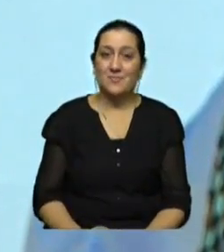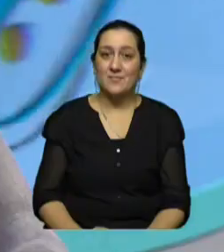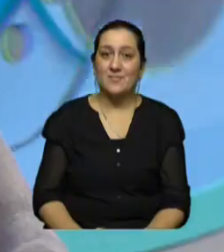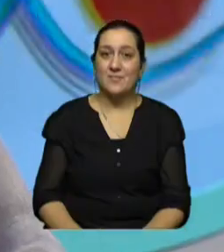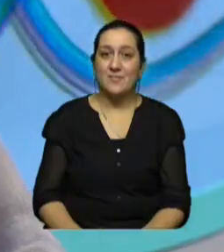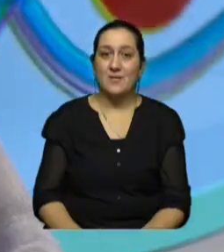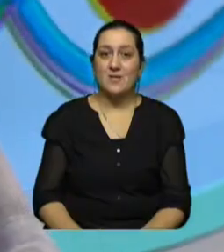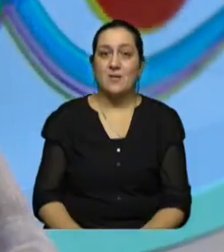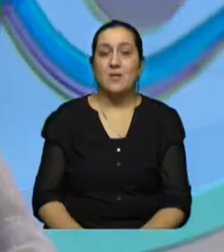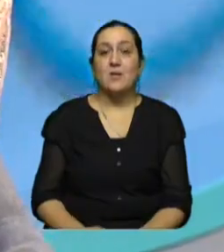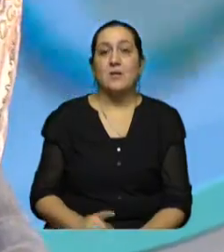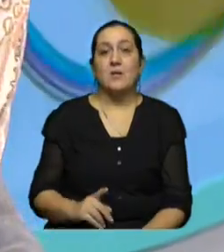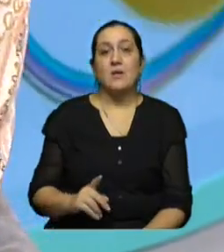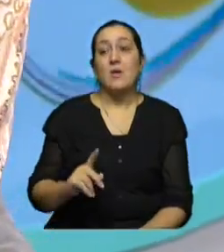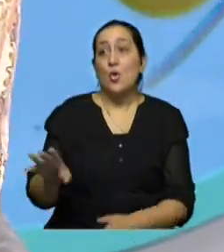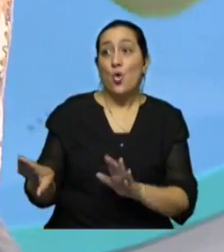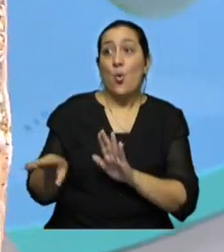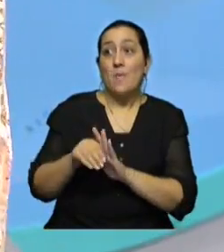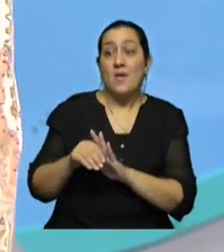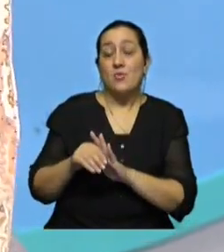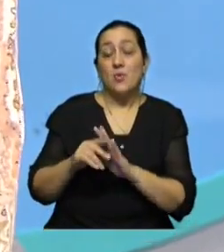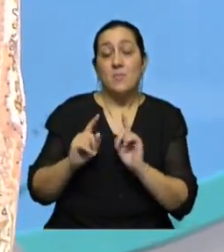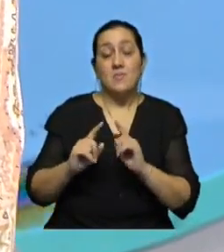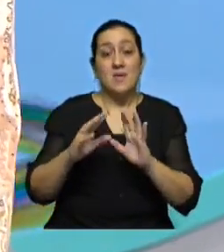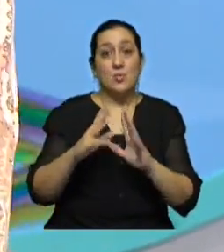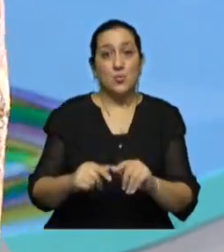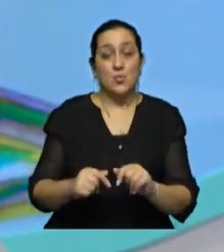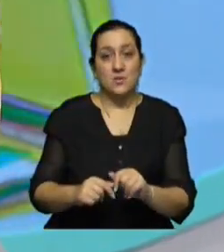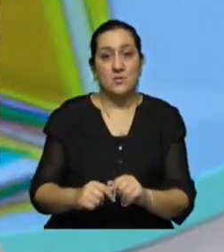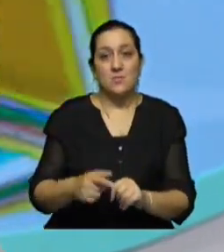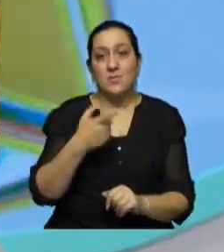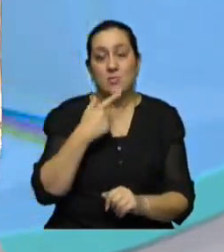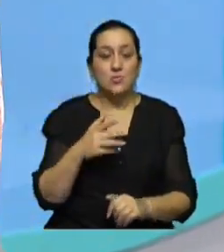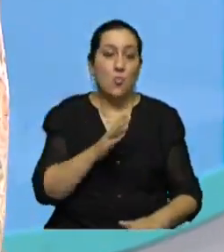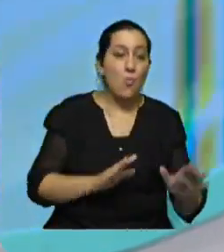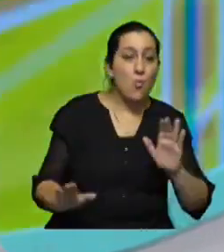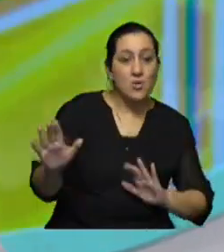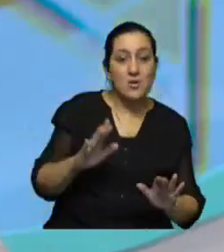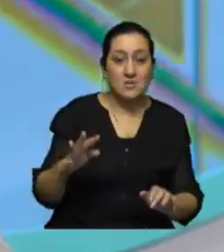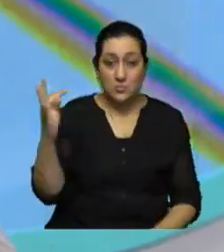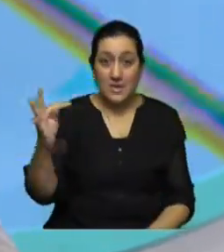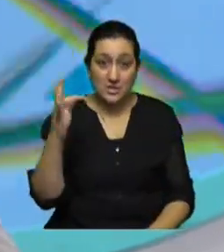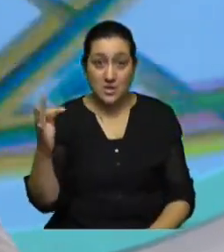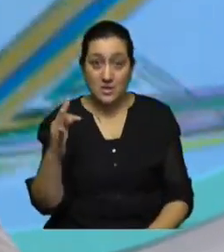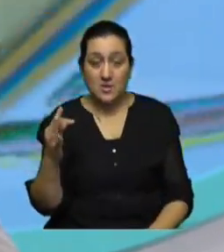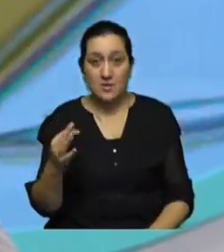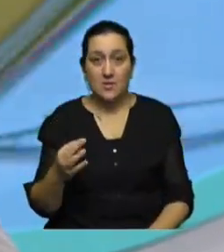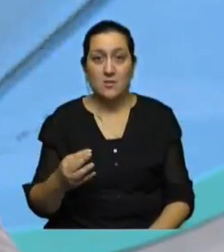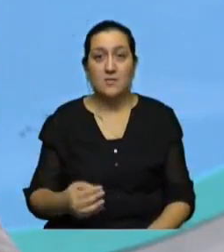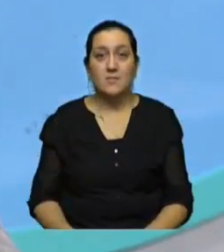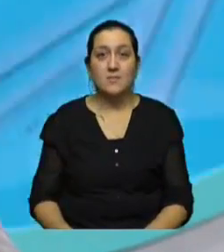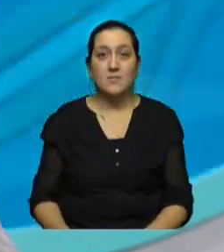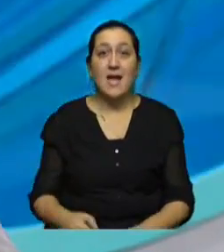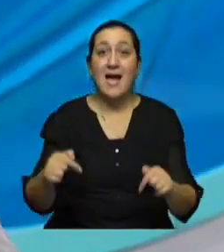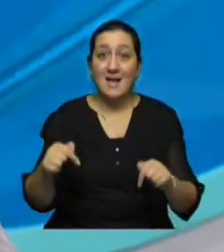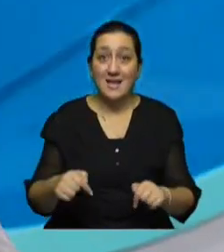de reproducir estructuras, como a veces pasa con cuando un murguero hace un taller, que eso a veces sucede, uno quiere parecerse a,